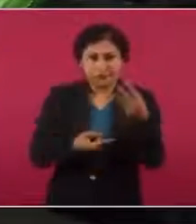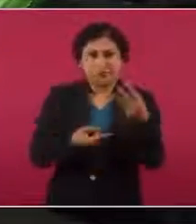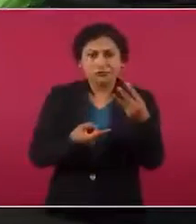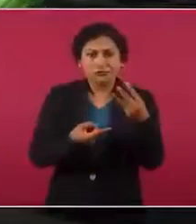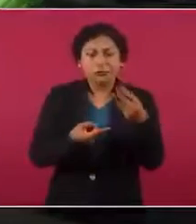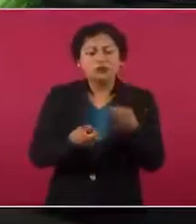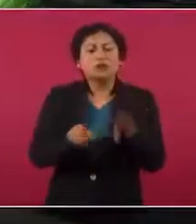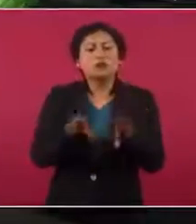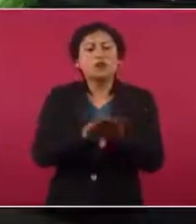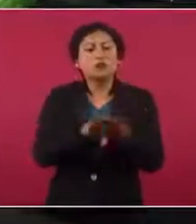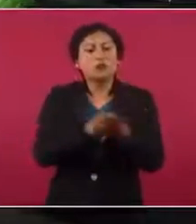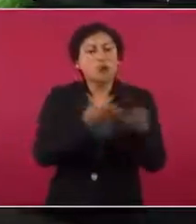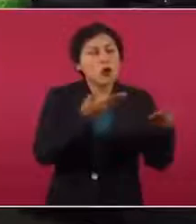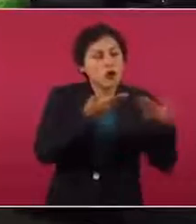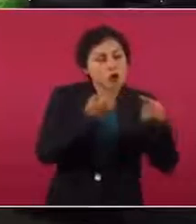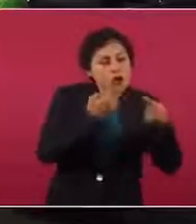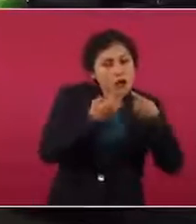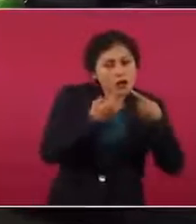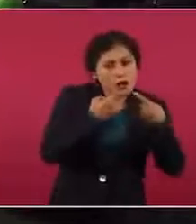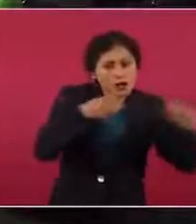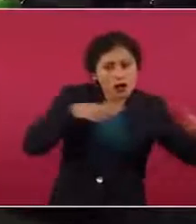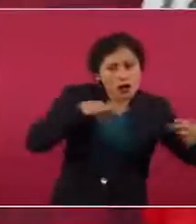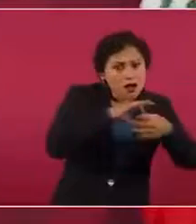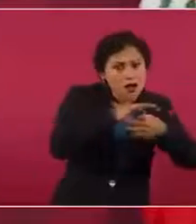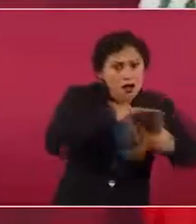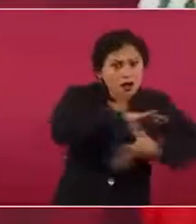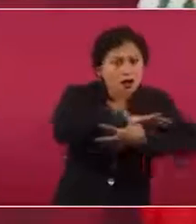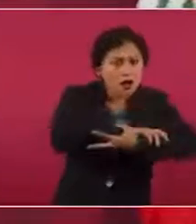sujeto a ninguna negociación, a ningún tratado.